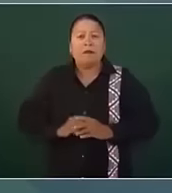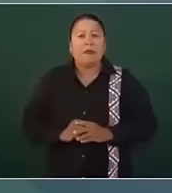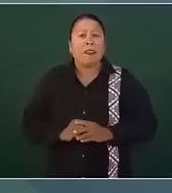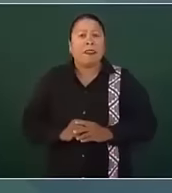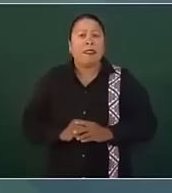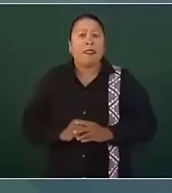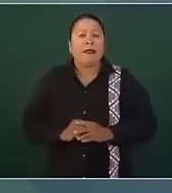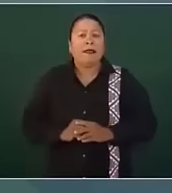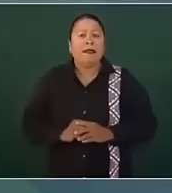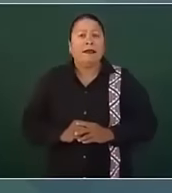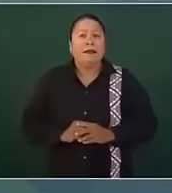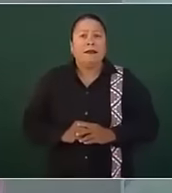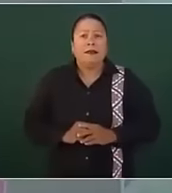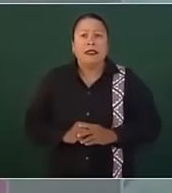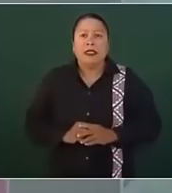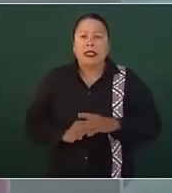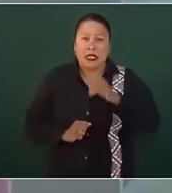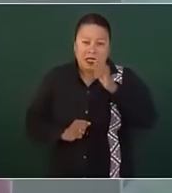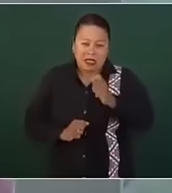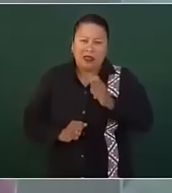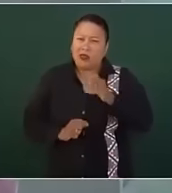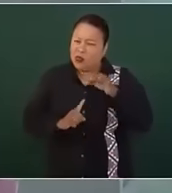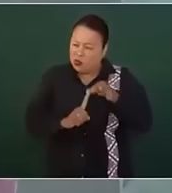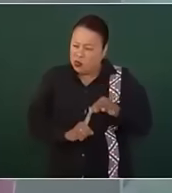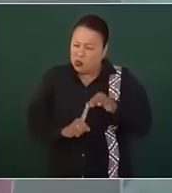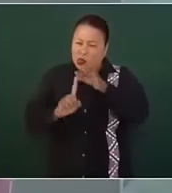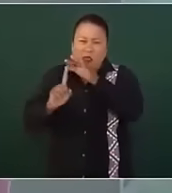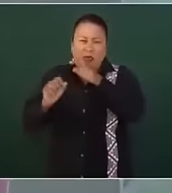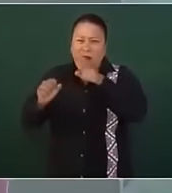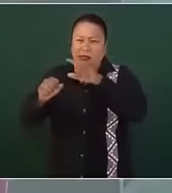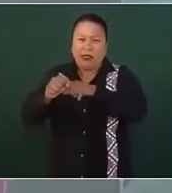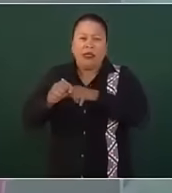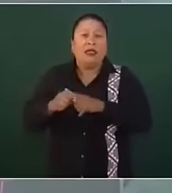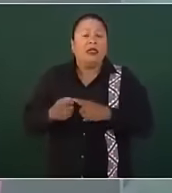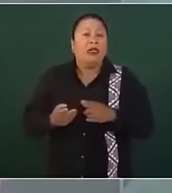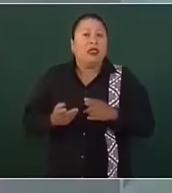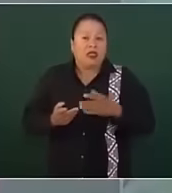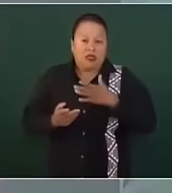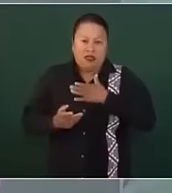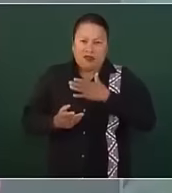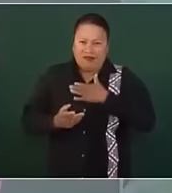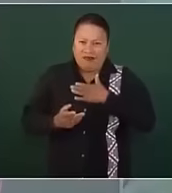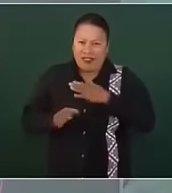un distintivo del gobierno que represento